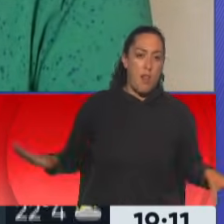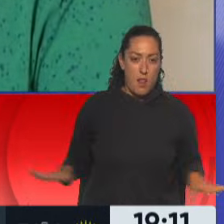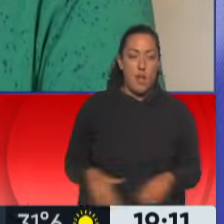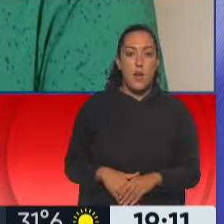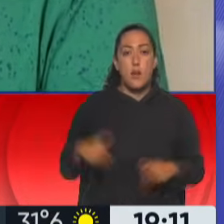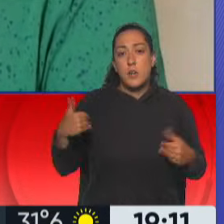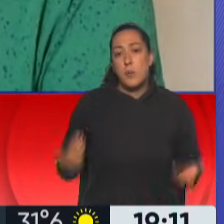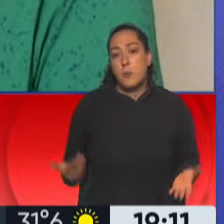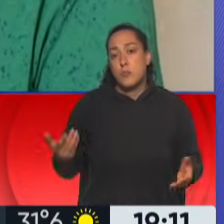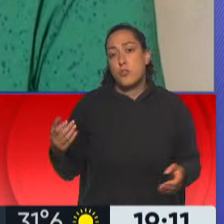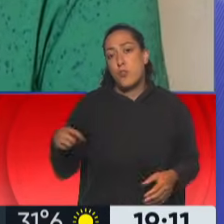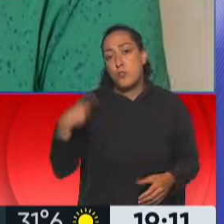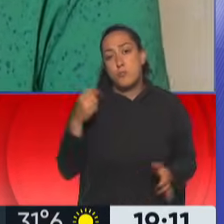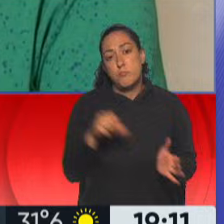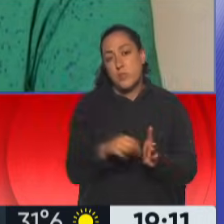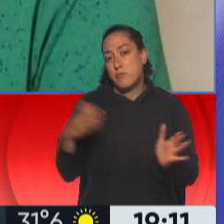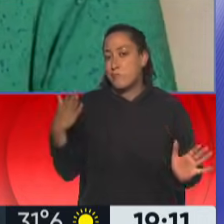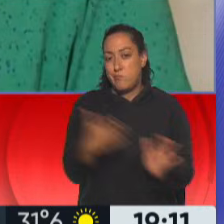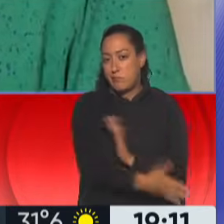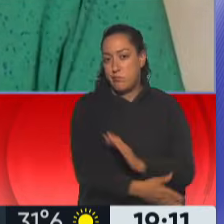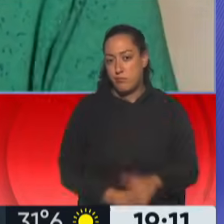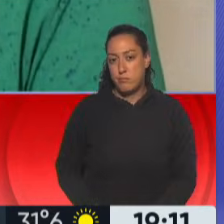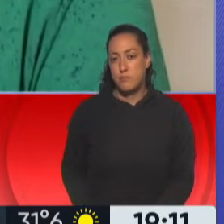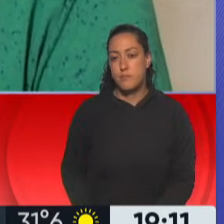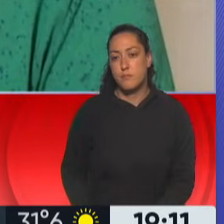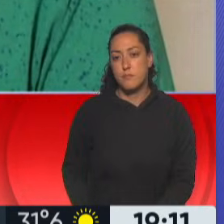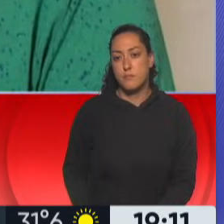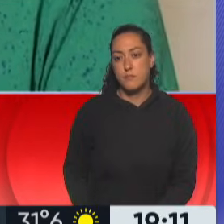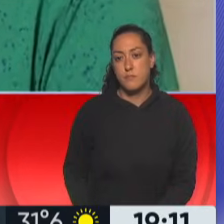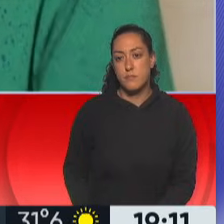que salir. En realidad,